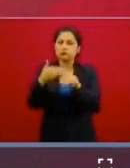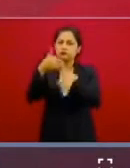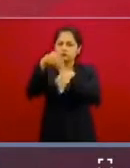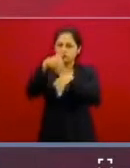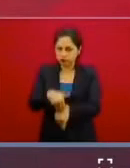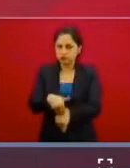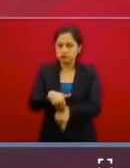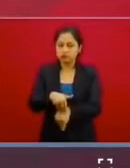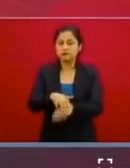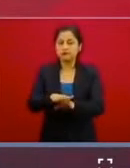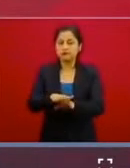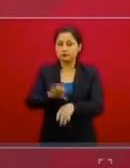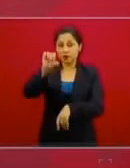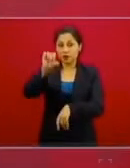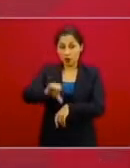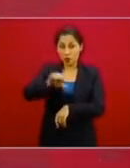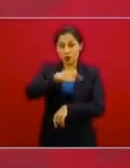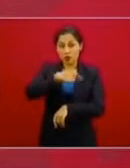por iniciada la